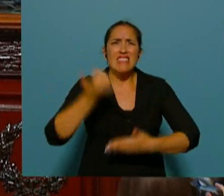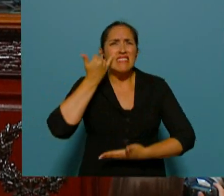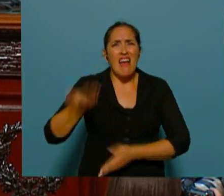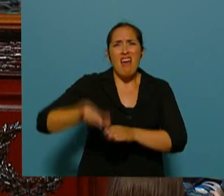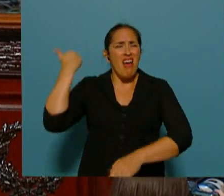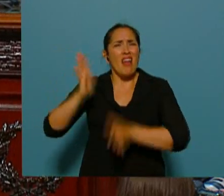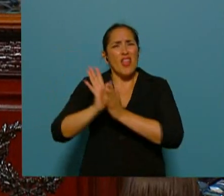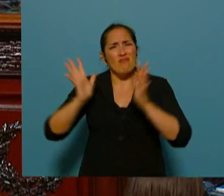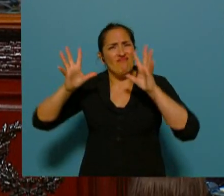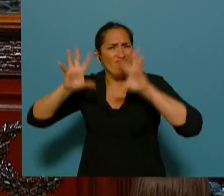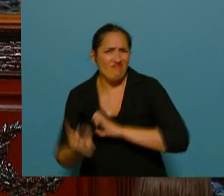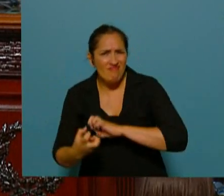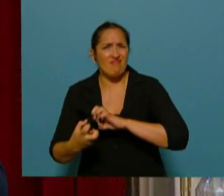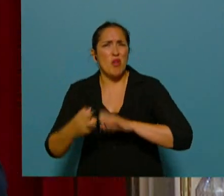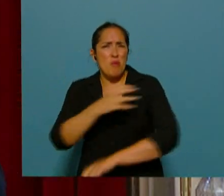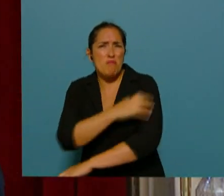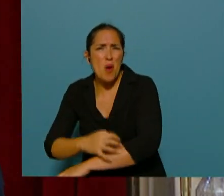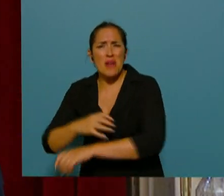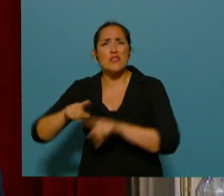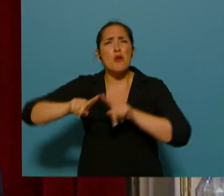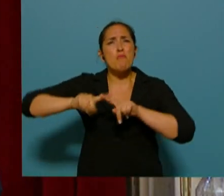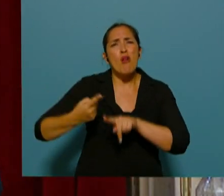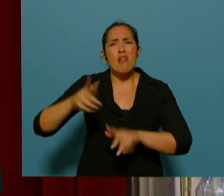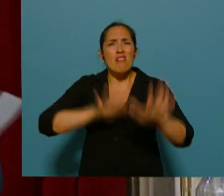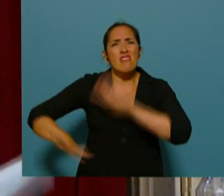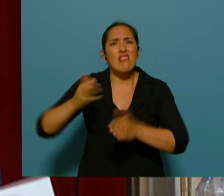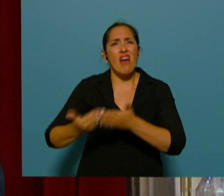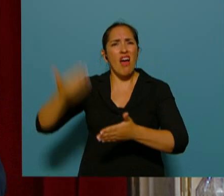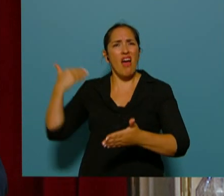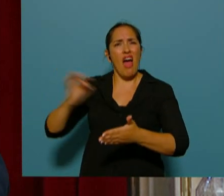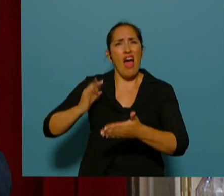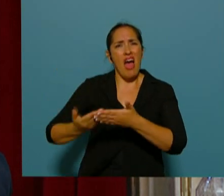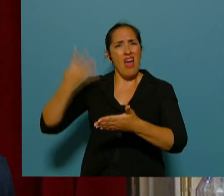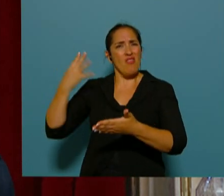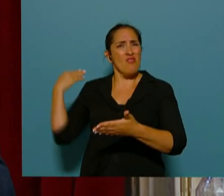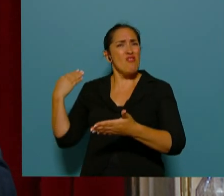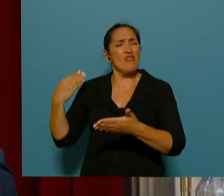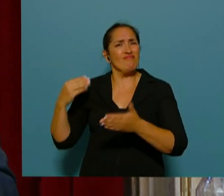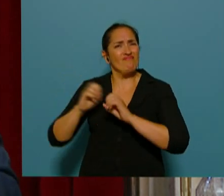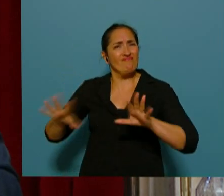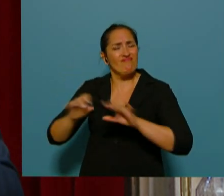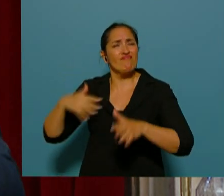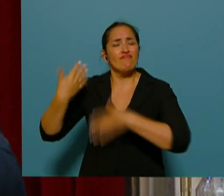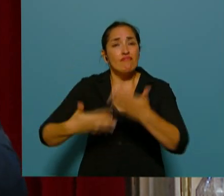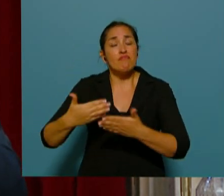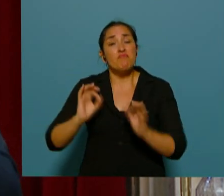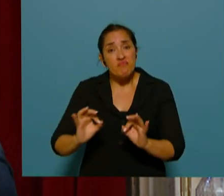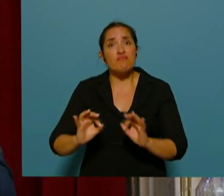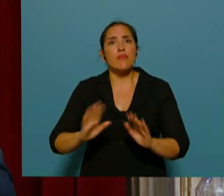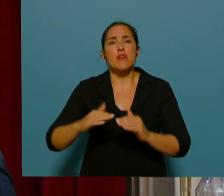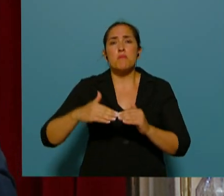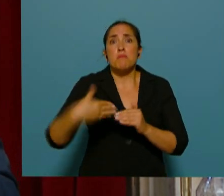la desigualdad y la pobreza por las políticas que en los años previos se habían practicado. Solo 10 días